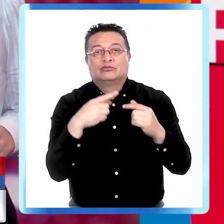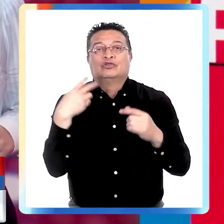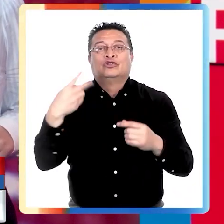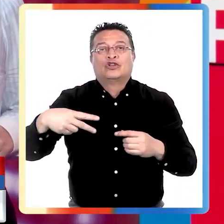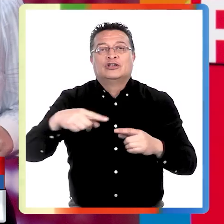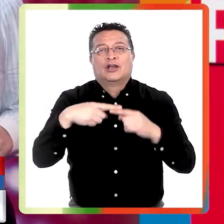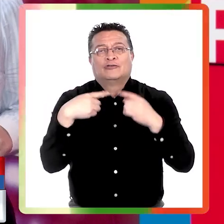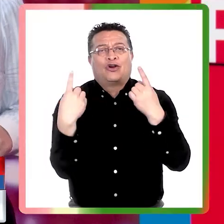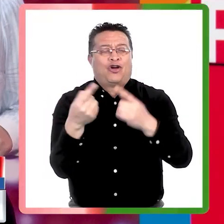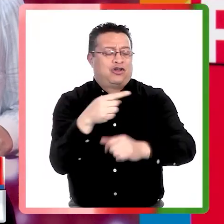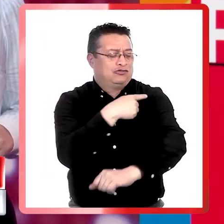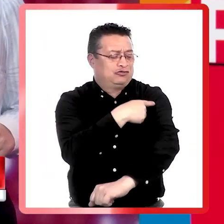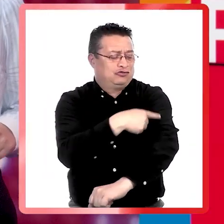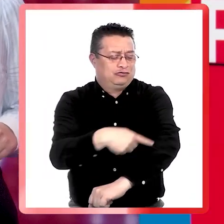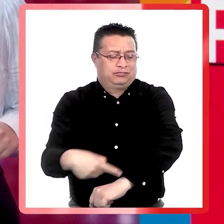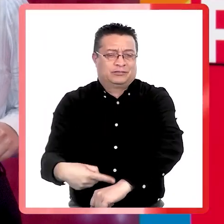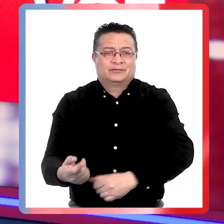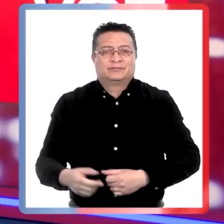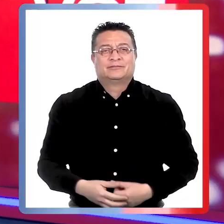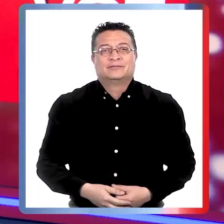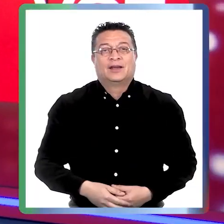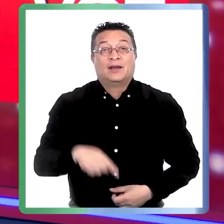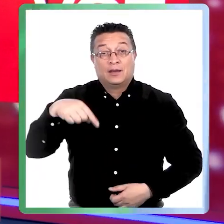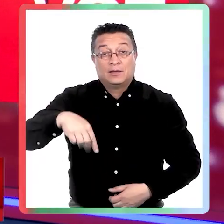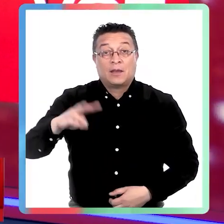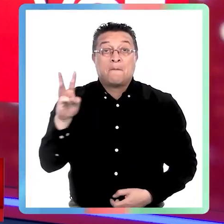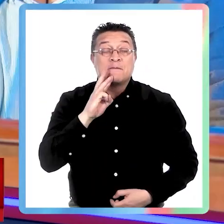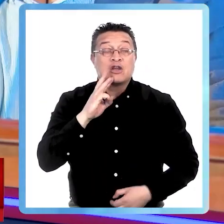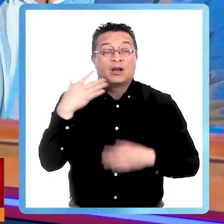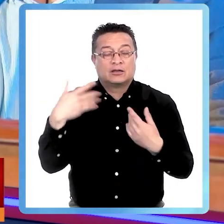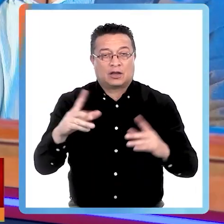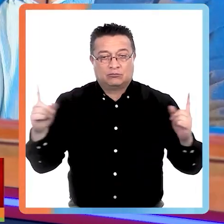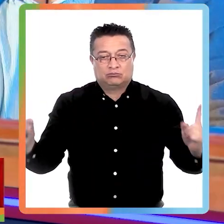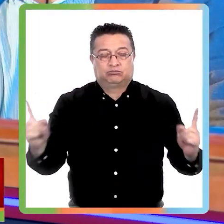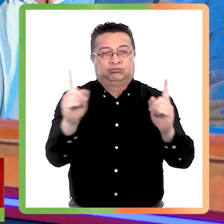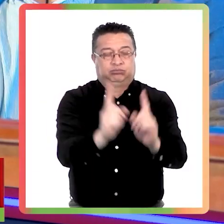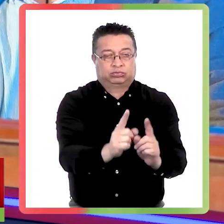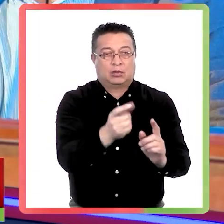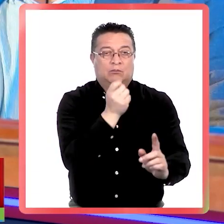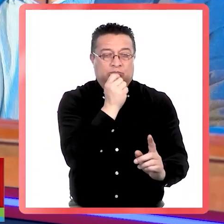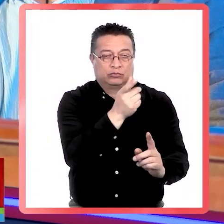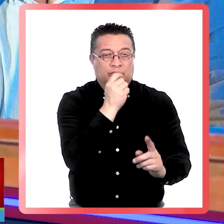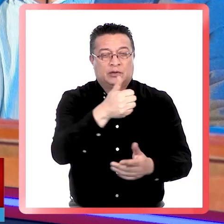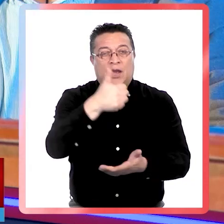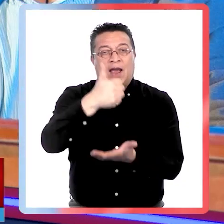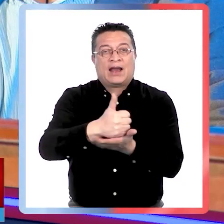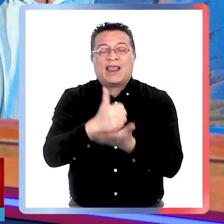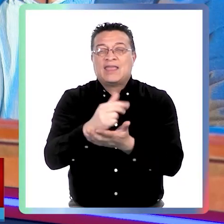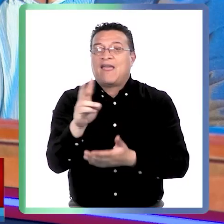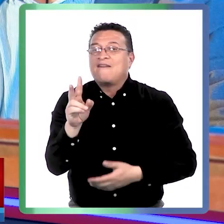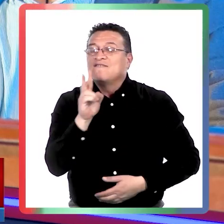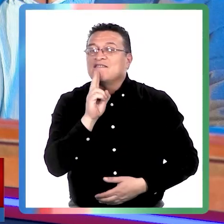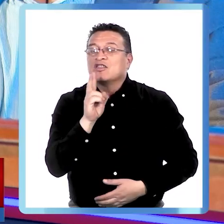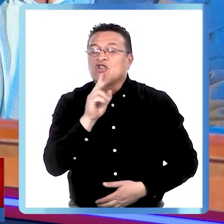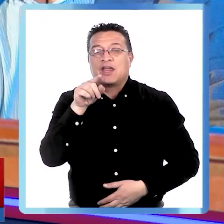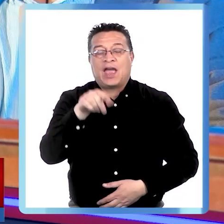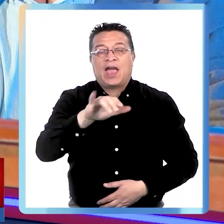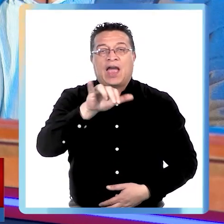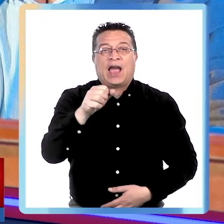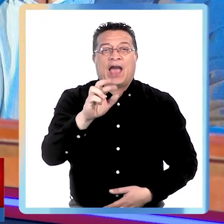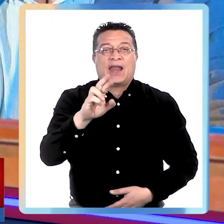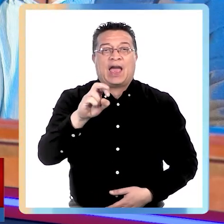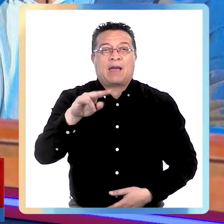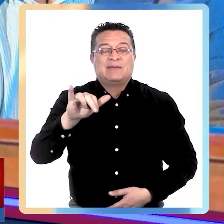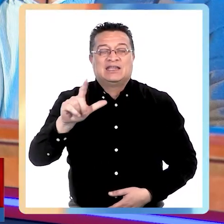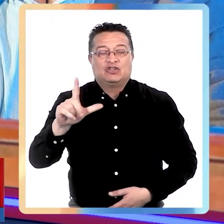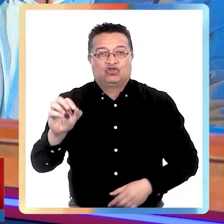toda la actualidad informativa a lo largo del país. Este miércoles se realizó la audiencia de formalización del alcalde de Victoria, Javier Jaramillo.